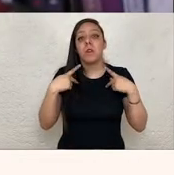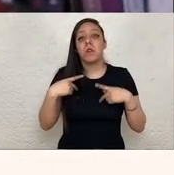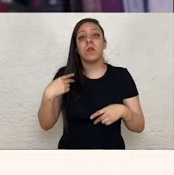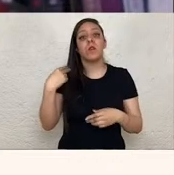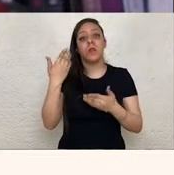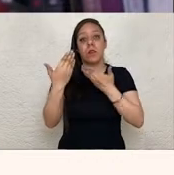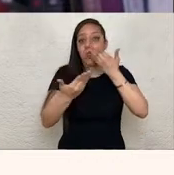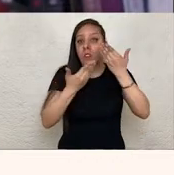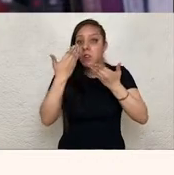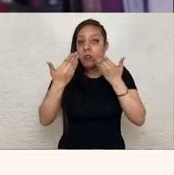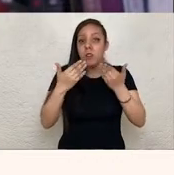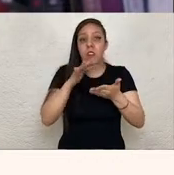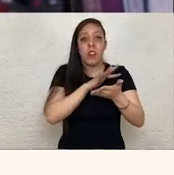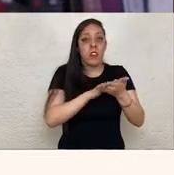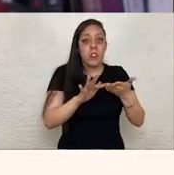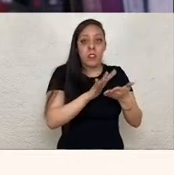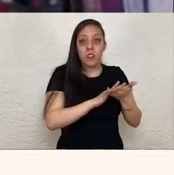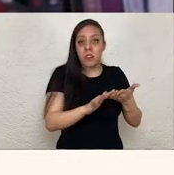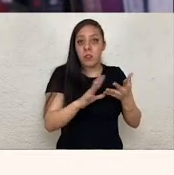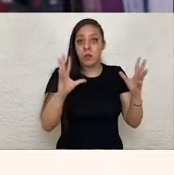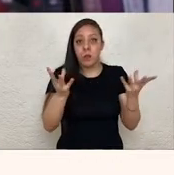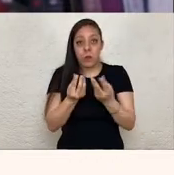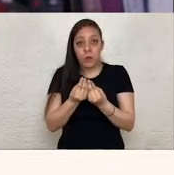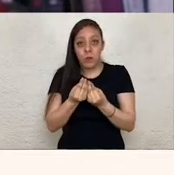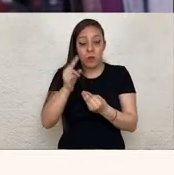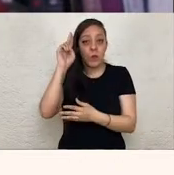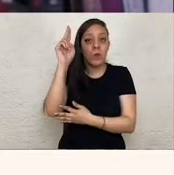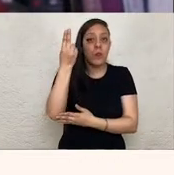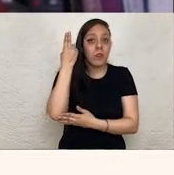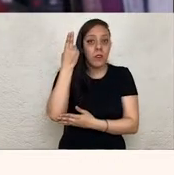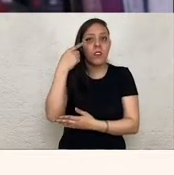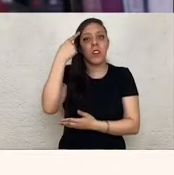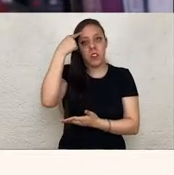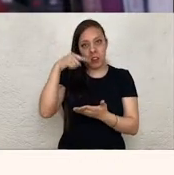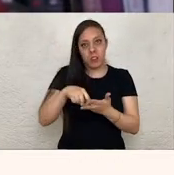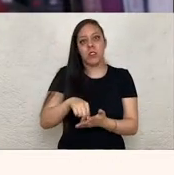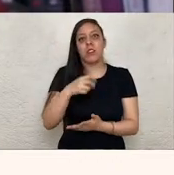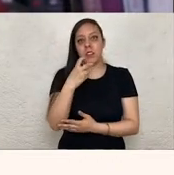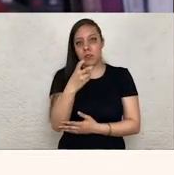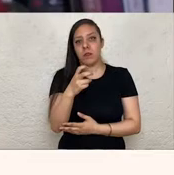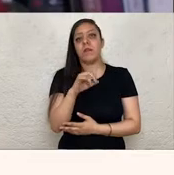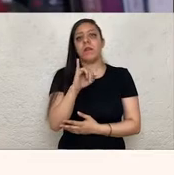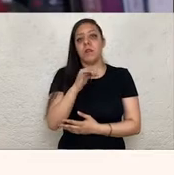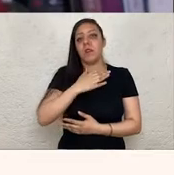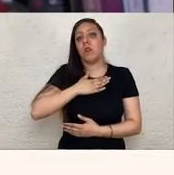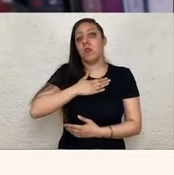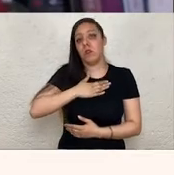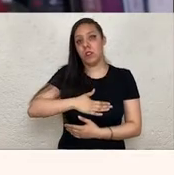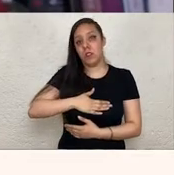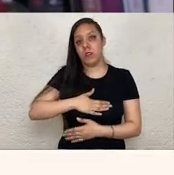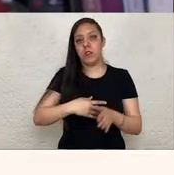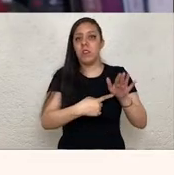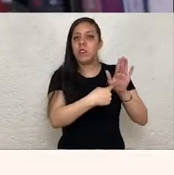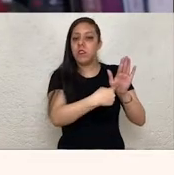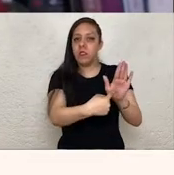como personas que estudiamos y que leemos y que estamos en las universidades, yo creo que es